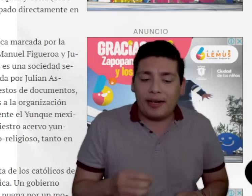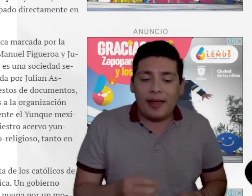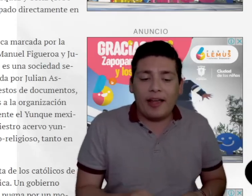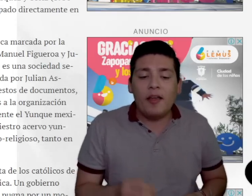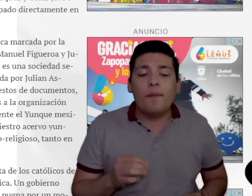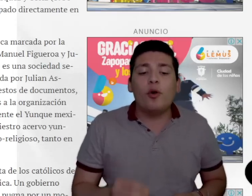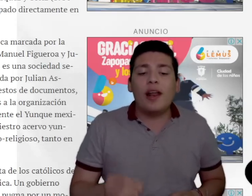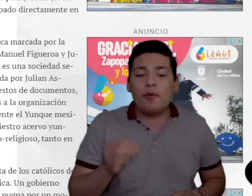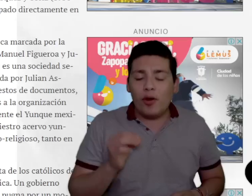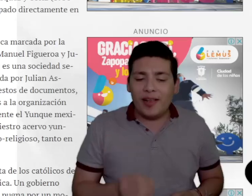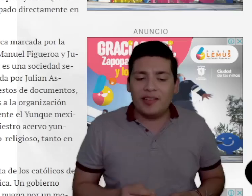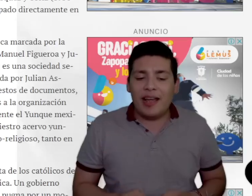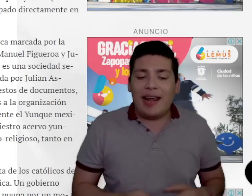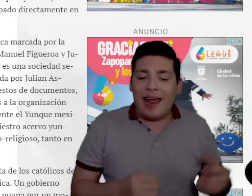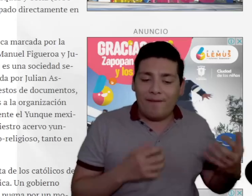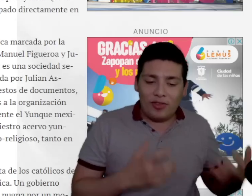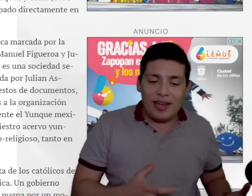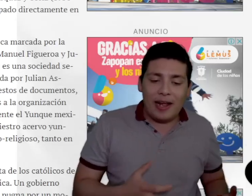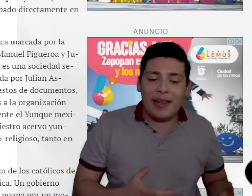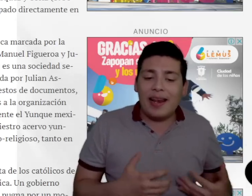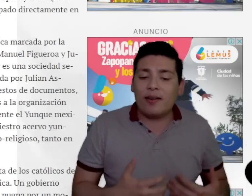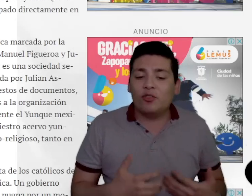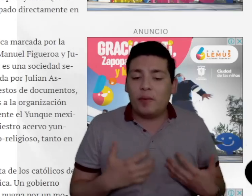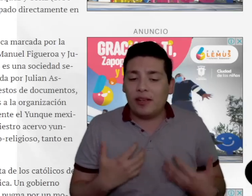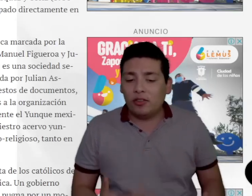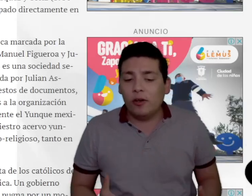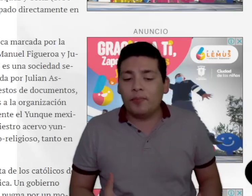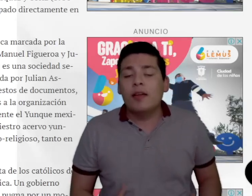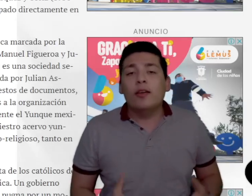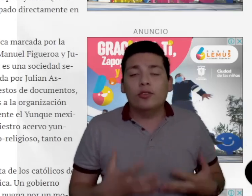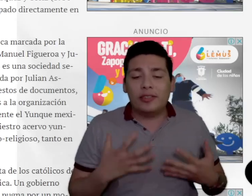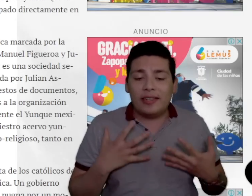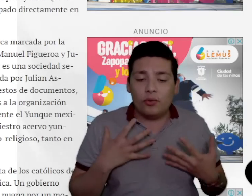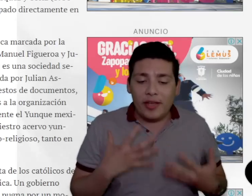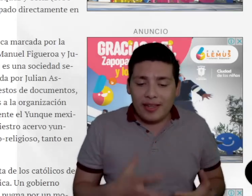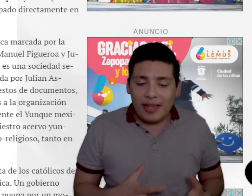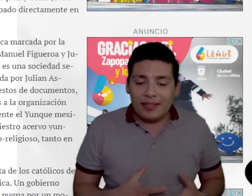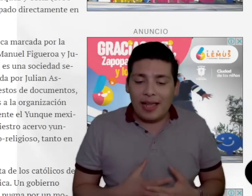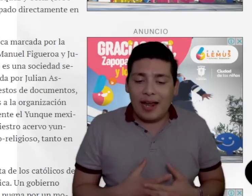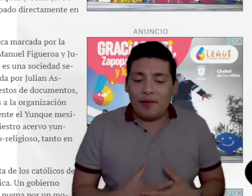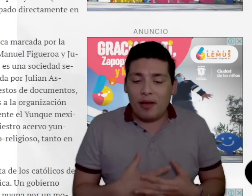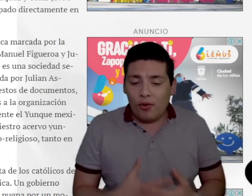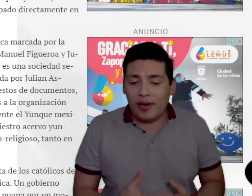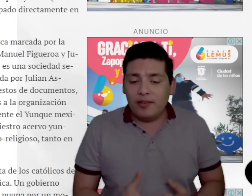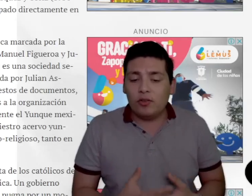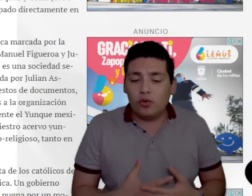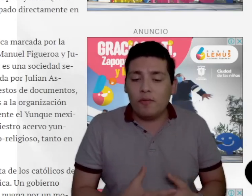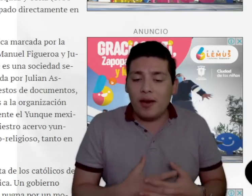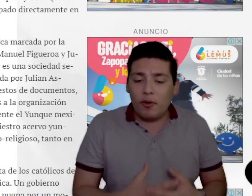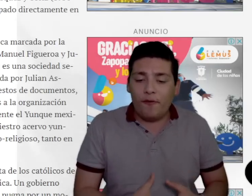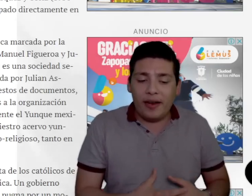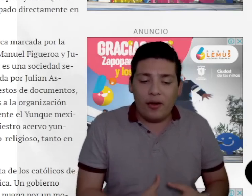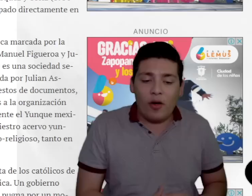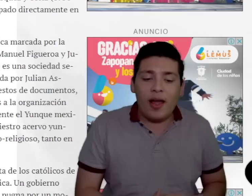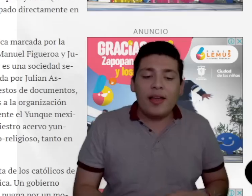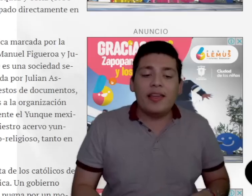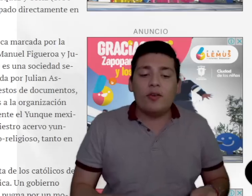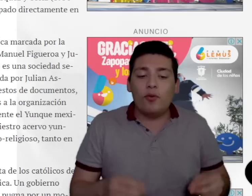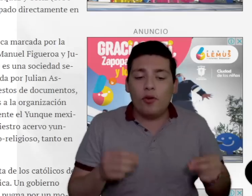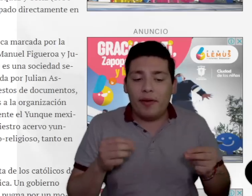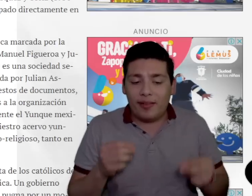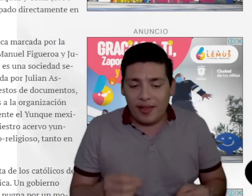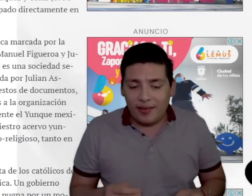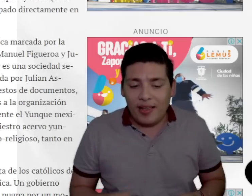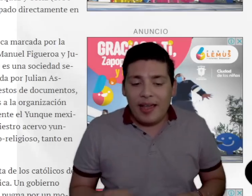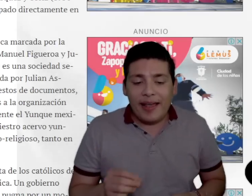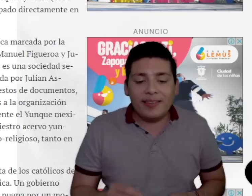católica marcada por la violencia, la intriga y la conspiración. Los jesuitas animadores son Manuel Figueroa y